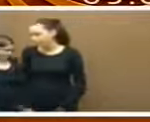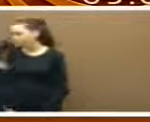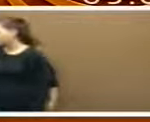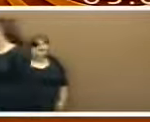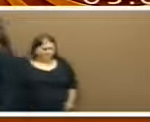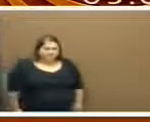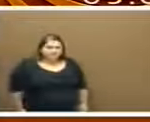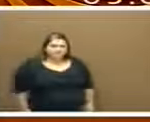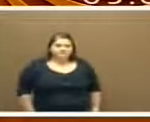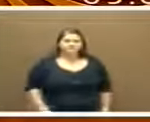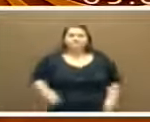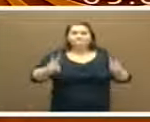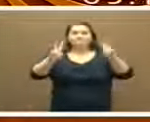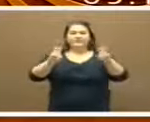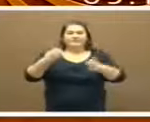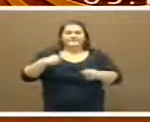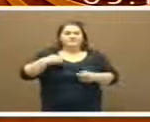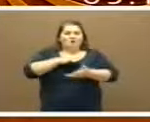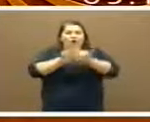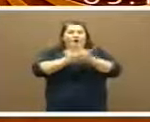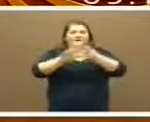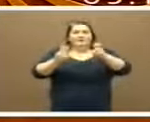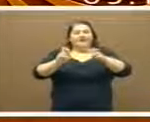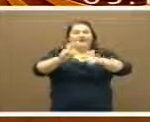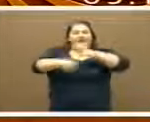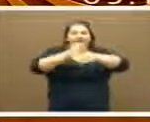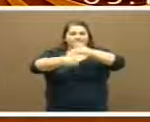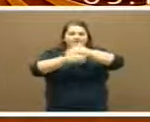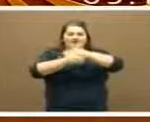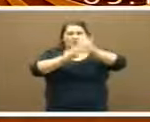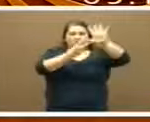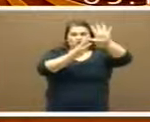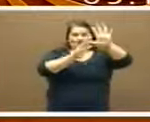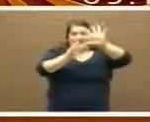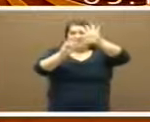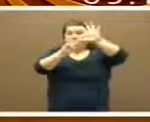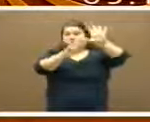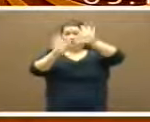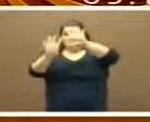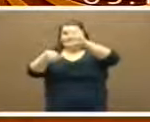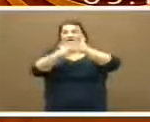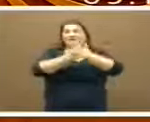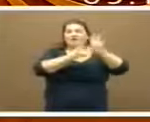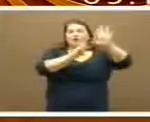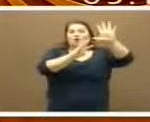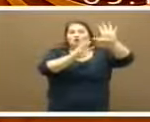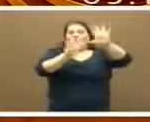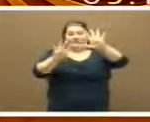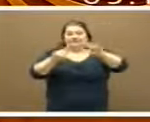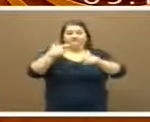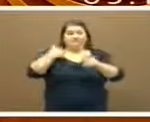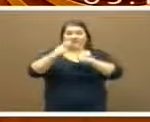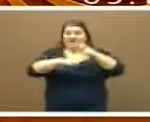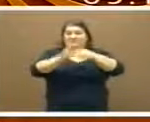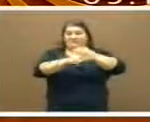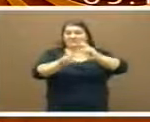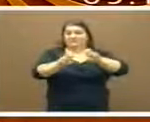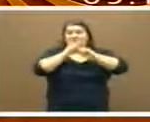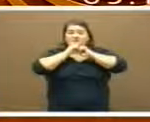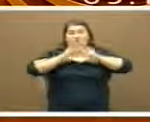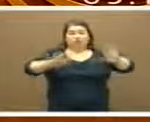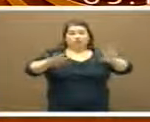clara en cuanto a todo lo que tiene que ver a las enmiendas recogidas de la 89 a la 99, 10 enmiendas relativas al programa de difusión